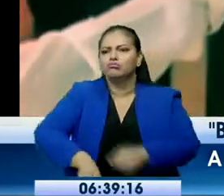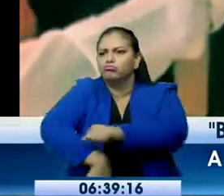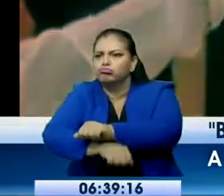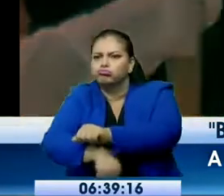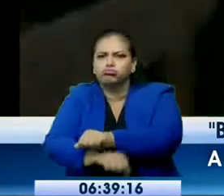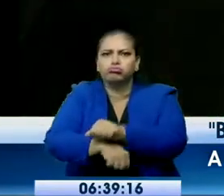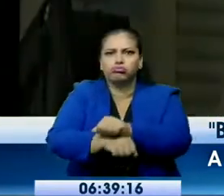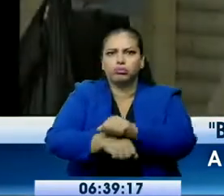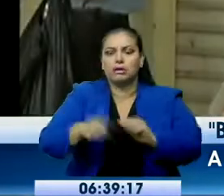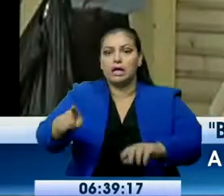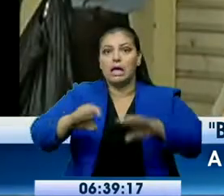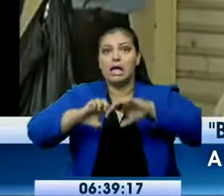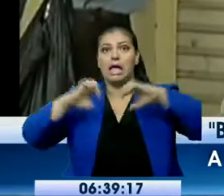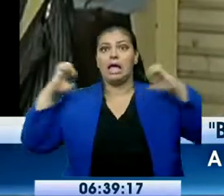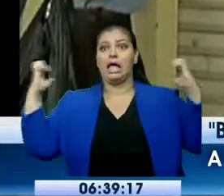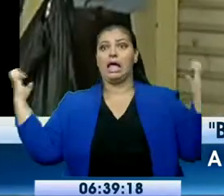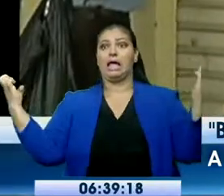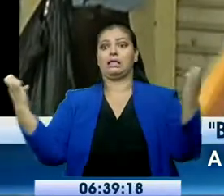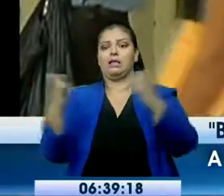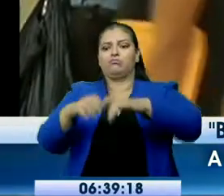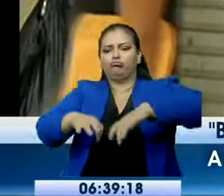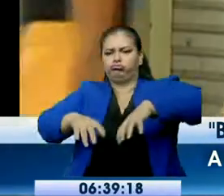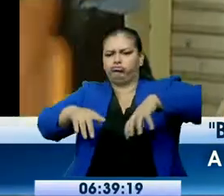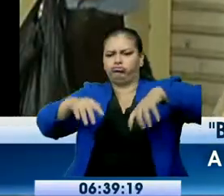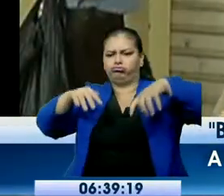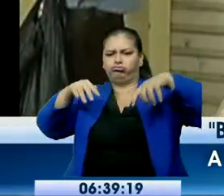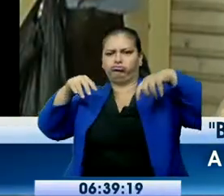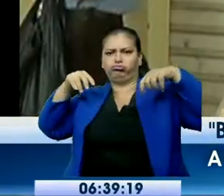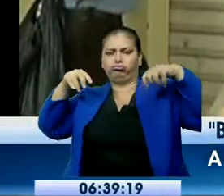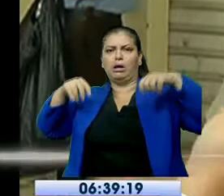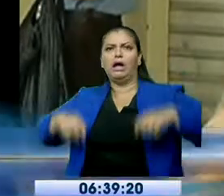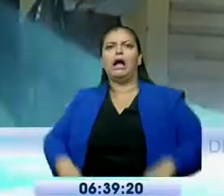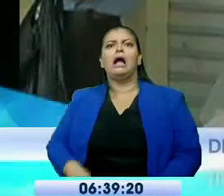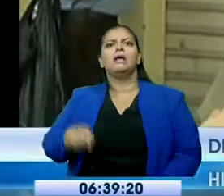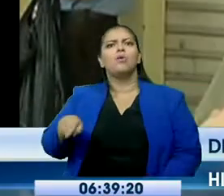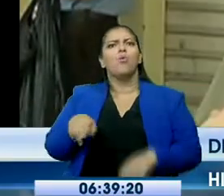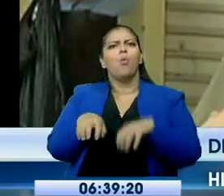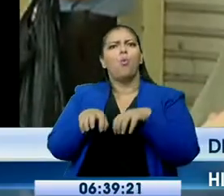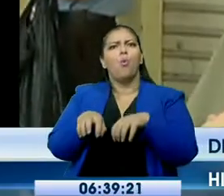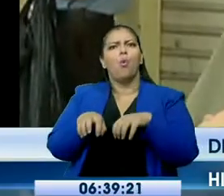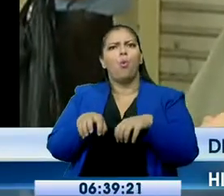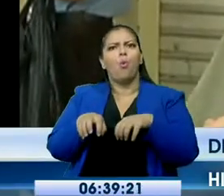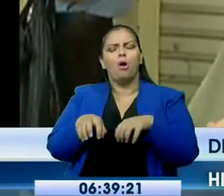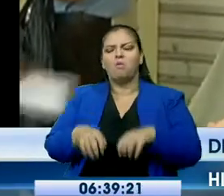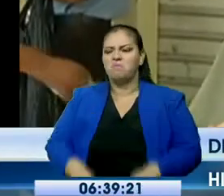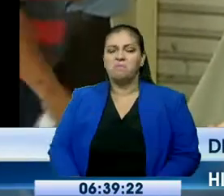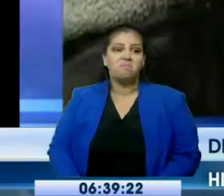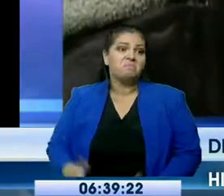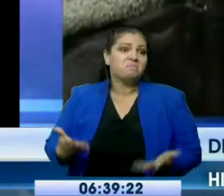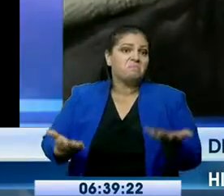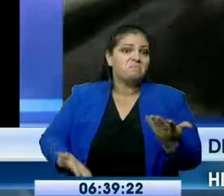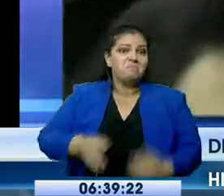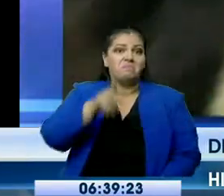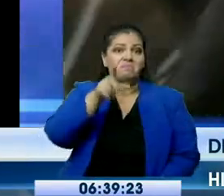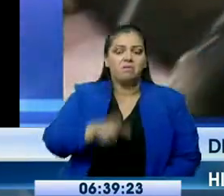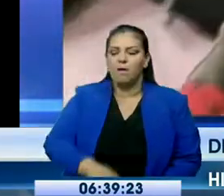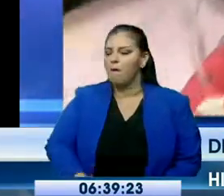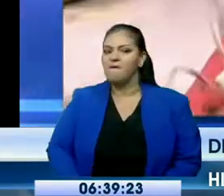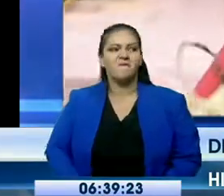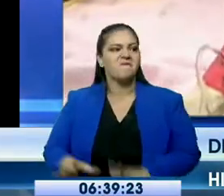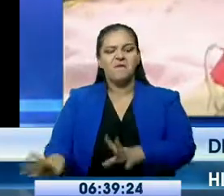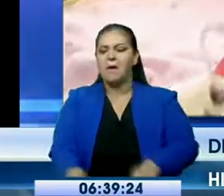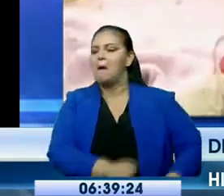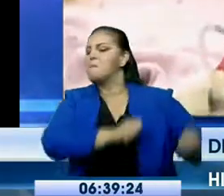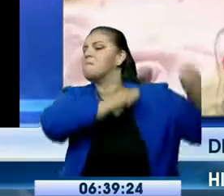un ángel. Comenzaron a decir pues que dejemos ahí el animal, junto con mis primos, estábamos con mis primos y mis